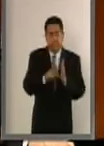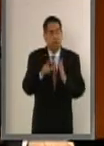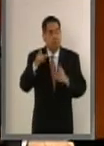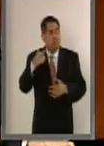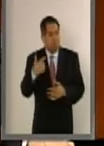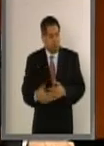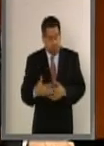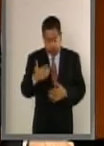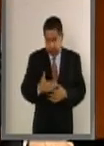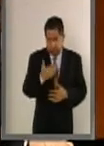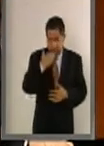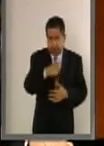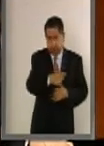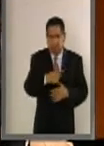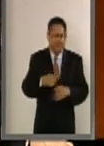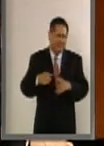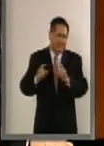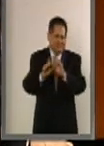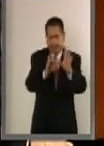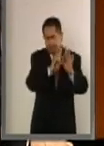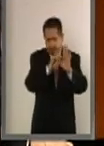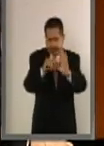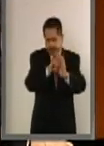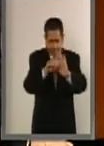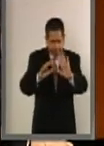pesar de toda esta adversidad,